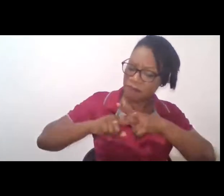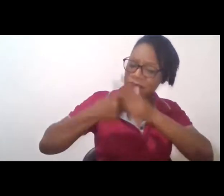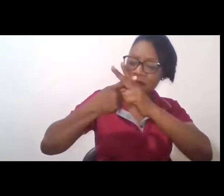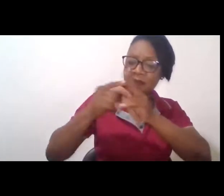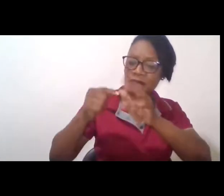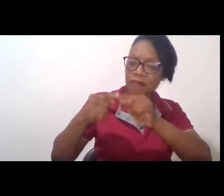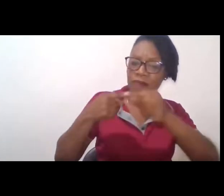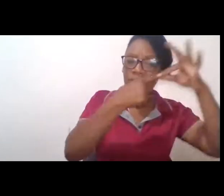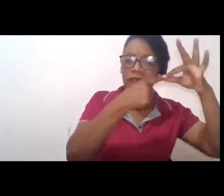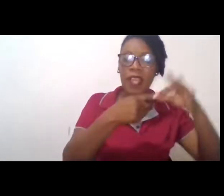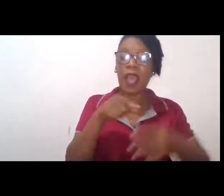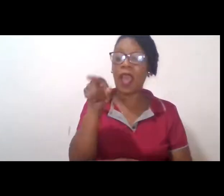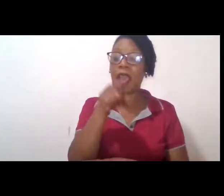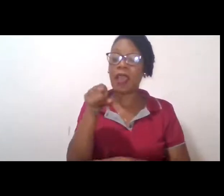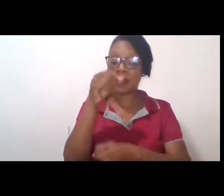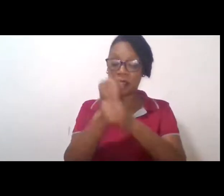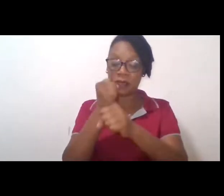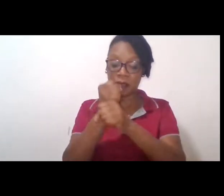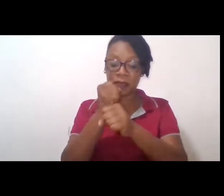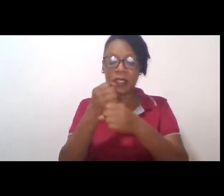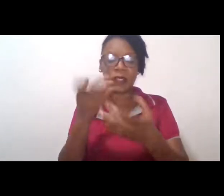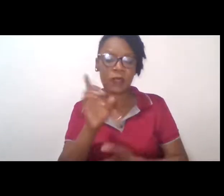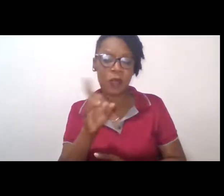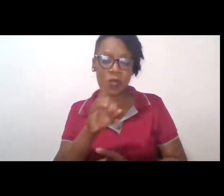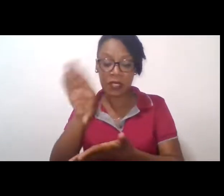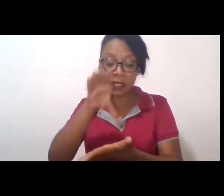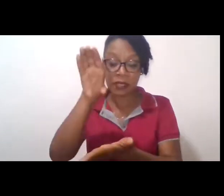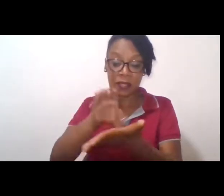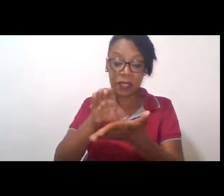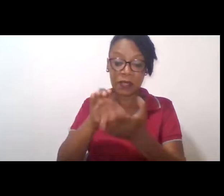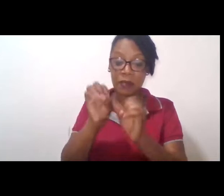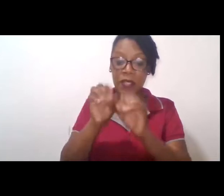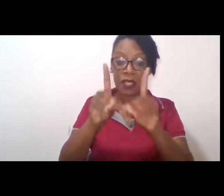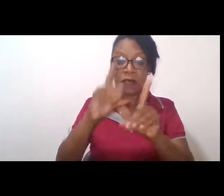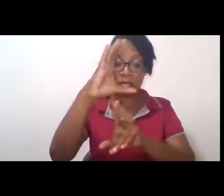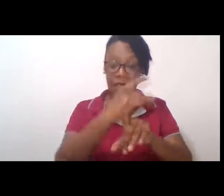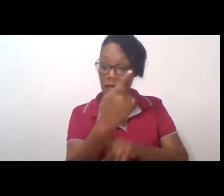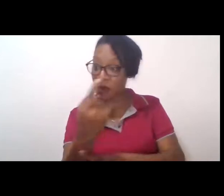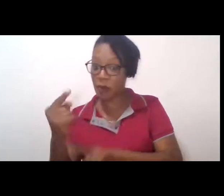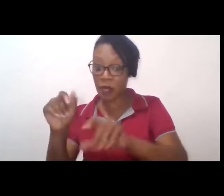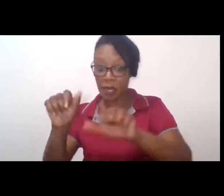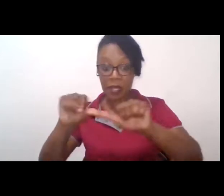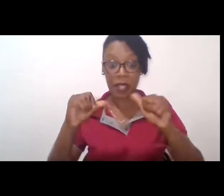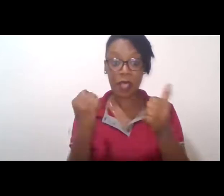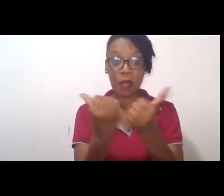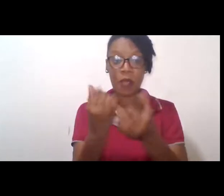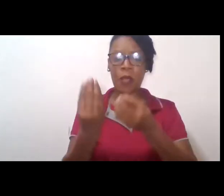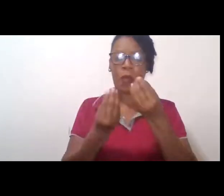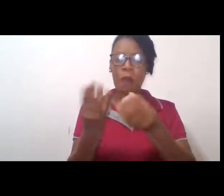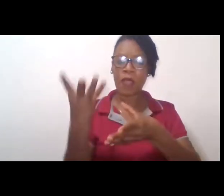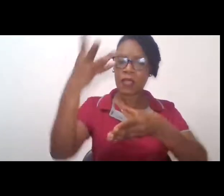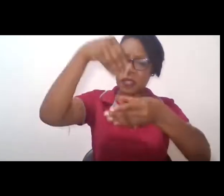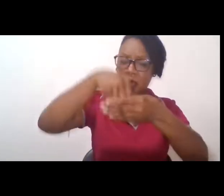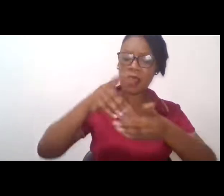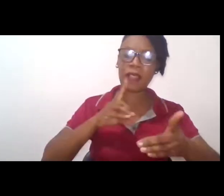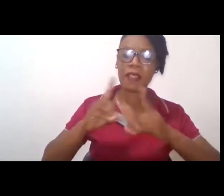llamado centro educativo, de cada una de nuestras aulas, ¿verdad? De cómo hemos también podido integrar el diálogo con el